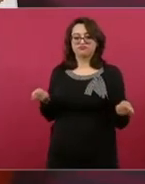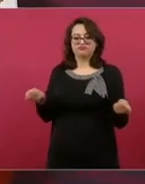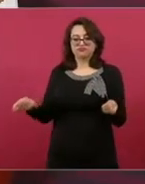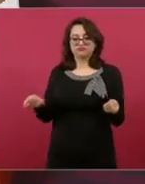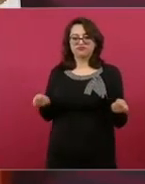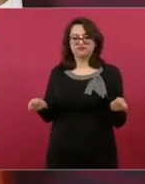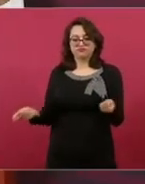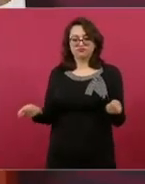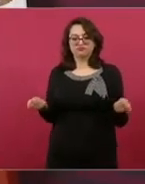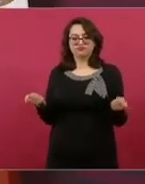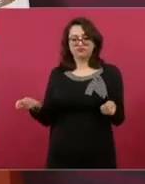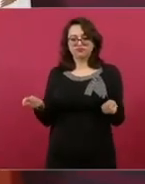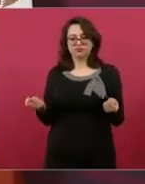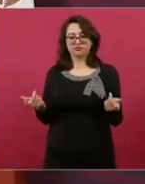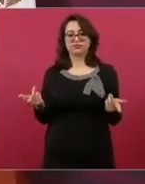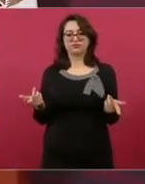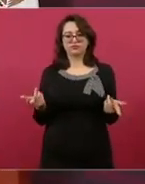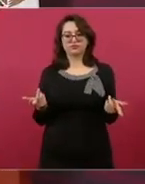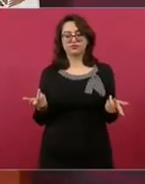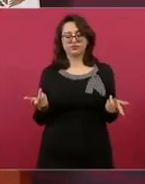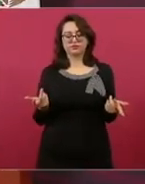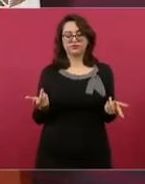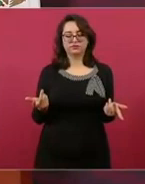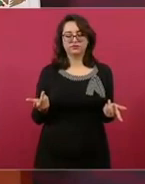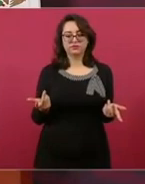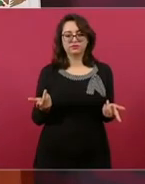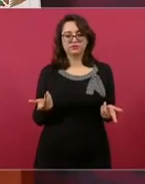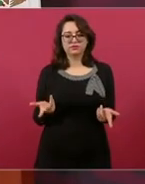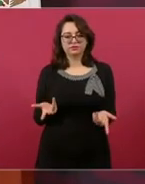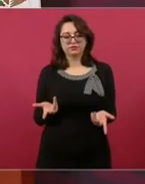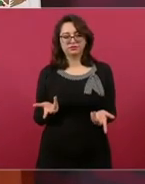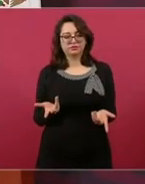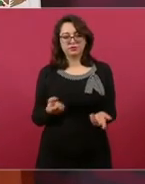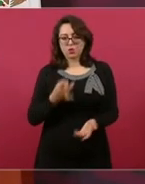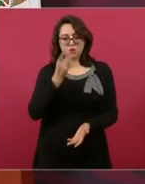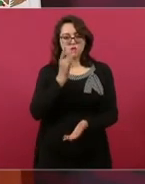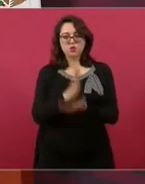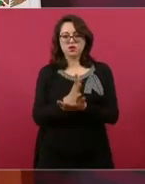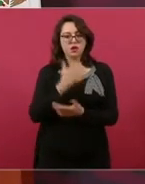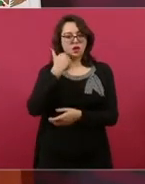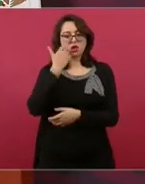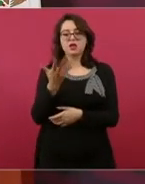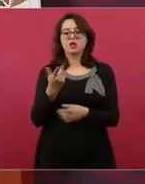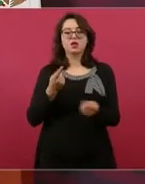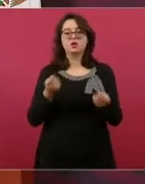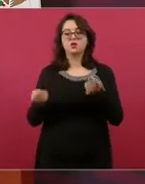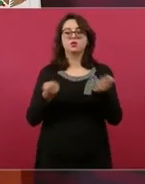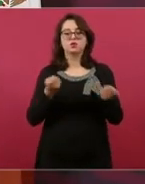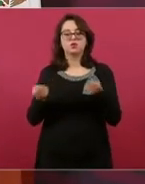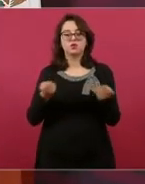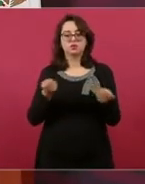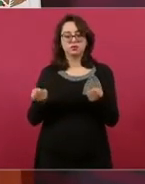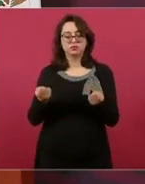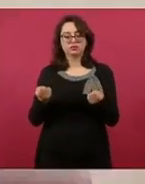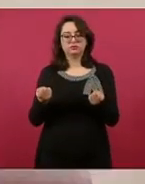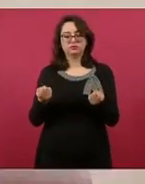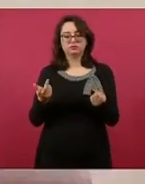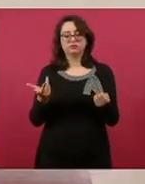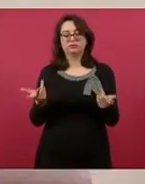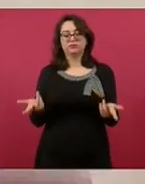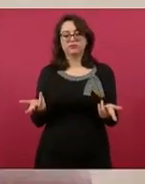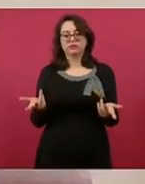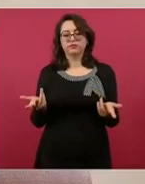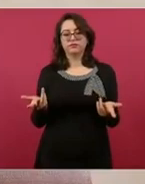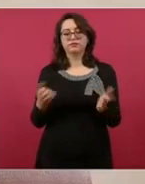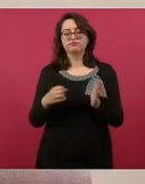jueces magistrados y ministros corruptos tendría que aclararse si hay facultades para eso porque Qué es eso que un poder